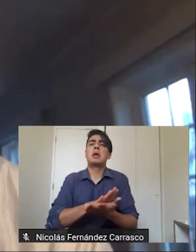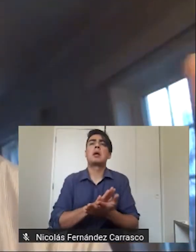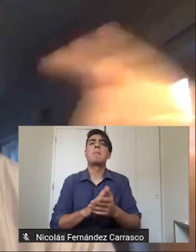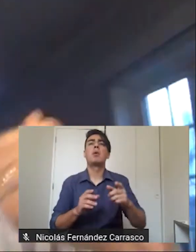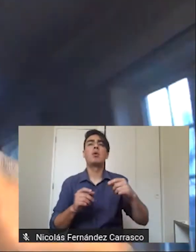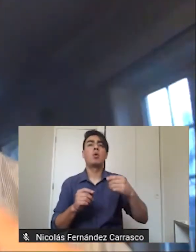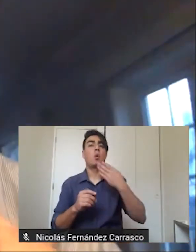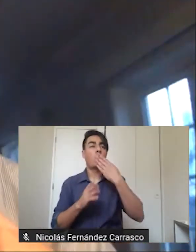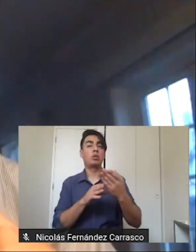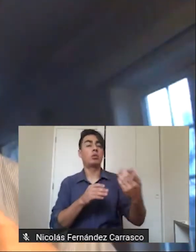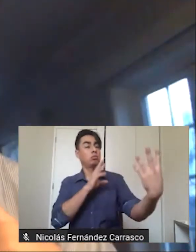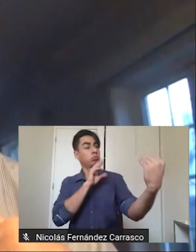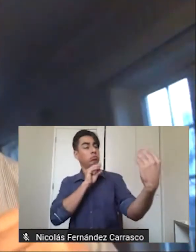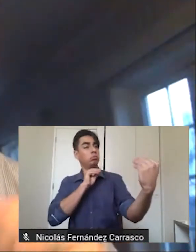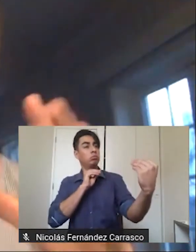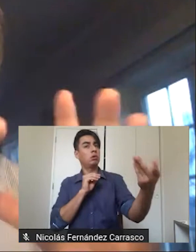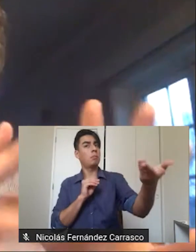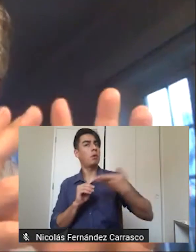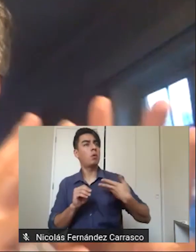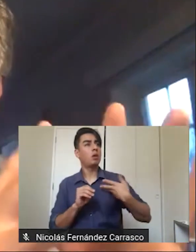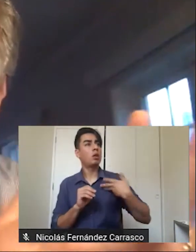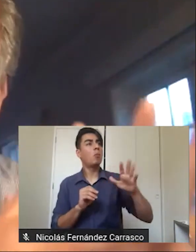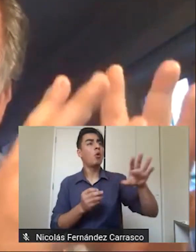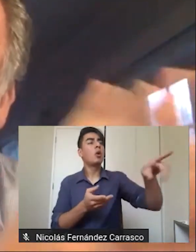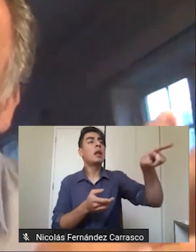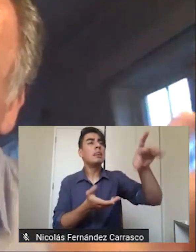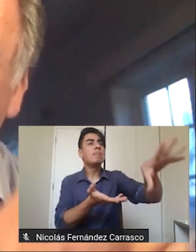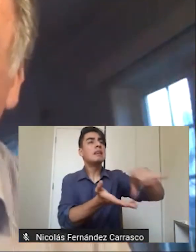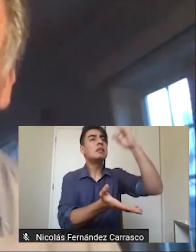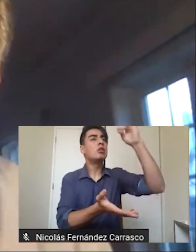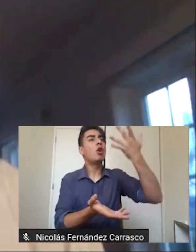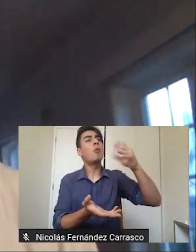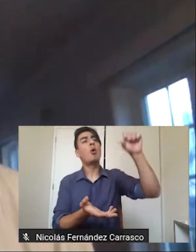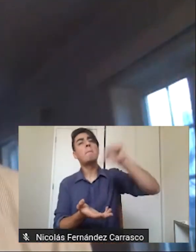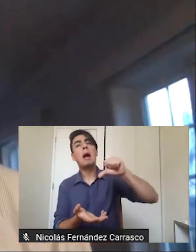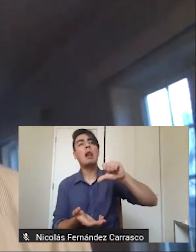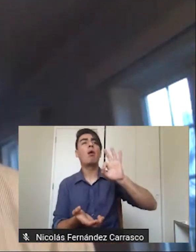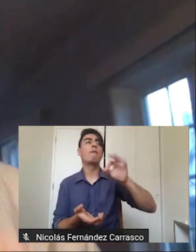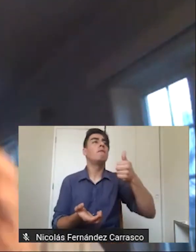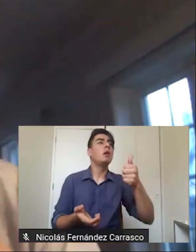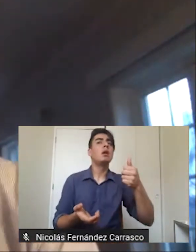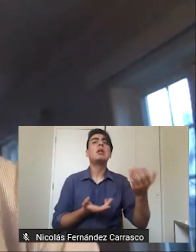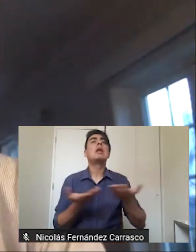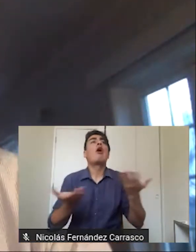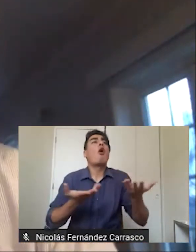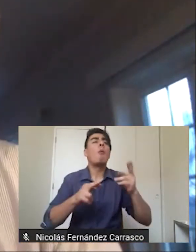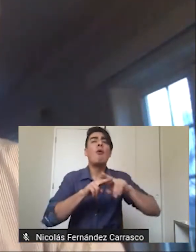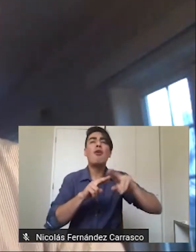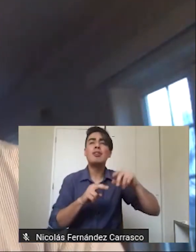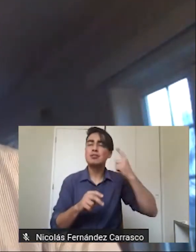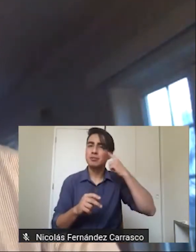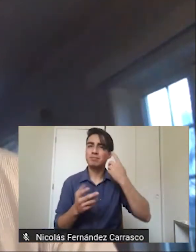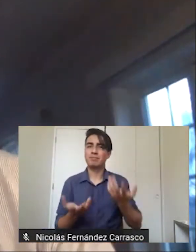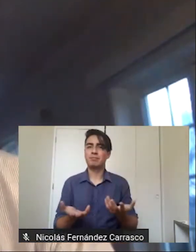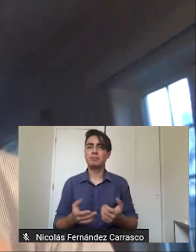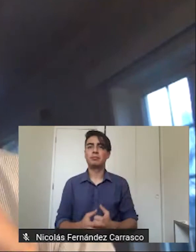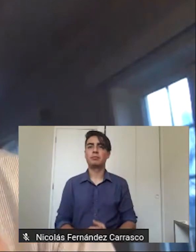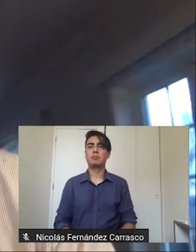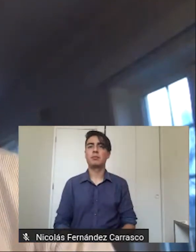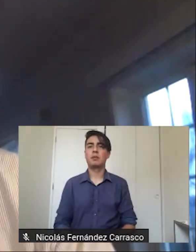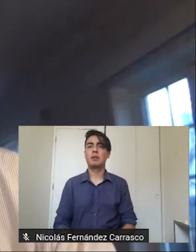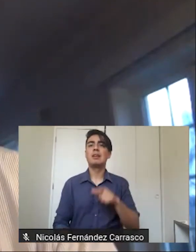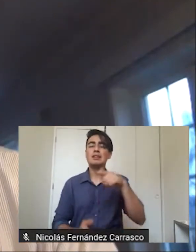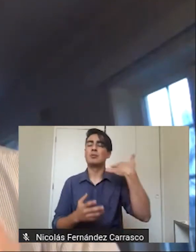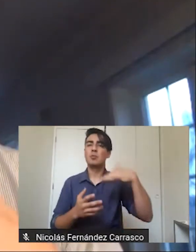momento que me hizo mal. Y entiendo tal vez cómo la tomó. Y aquí viene una cosa muy